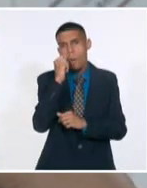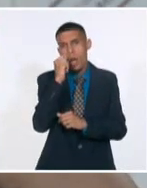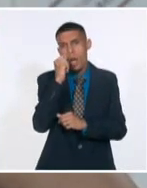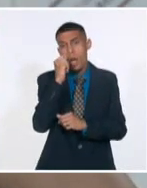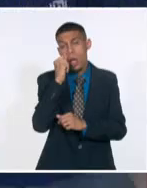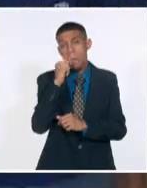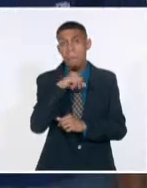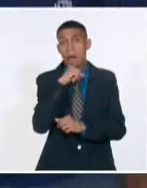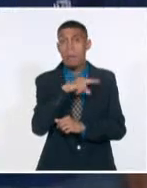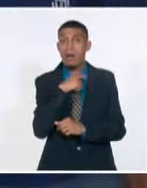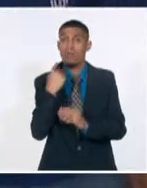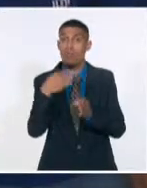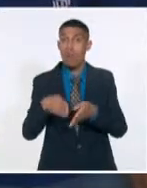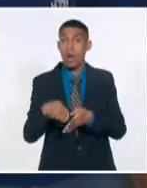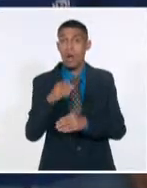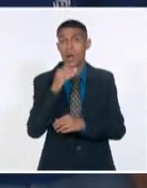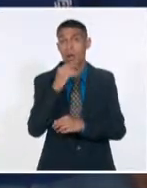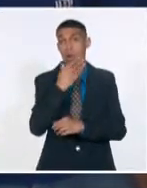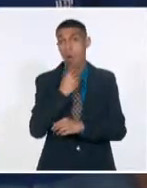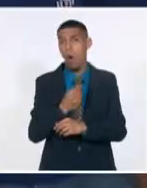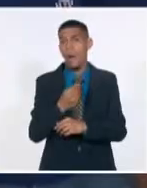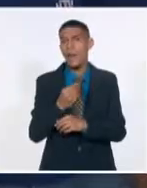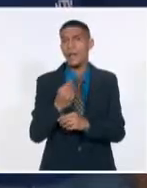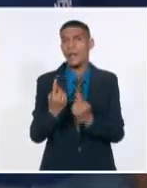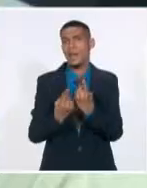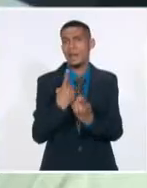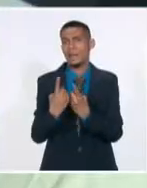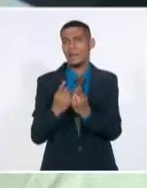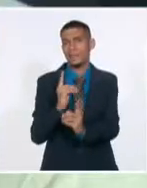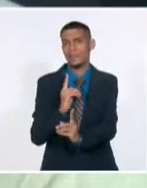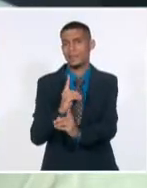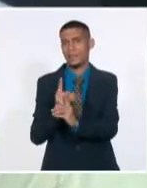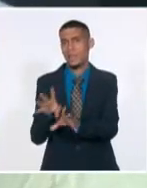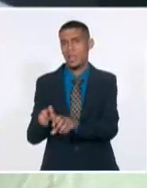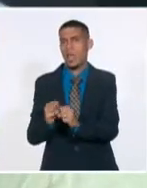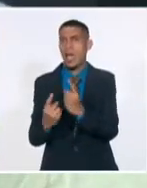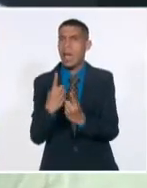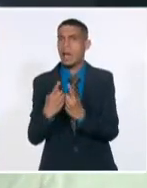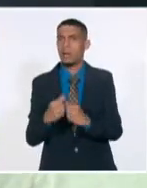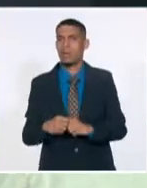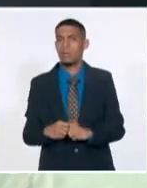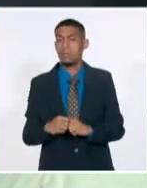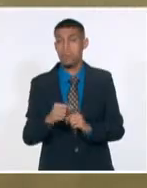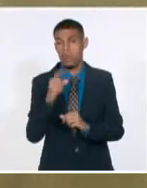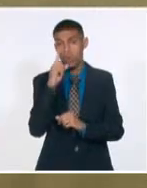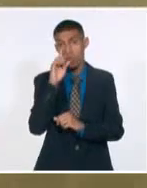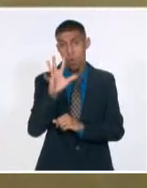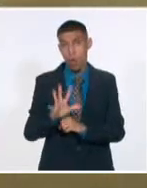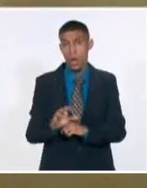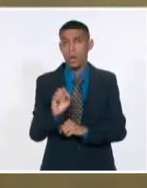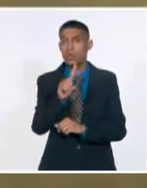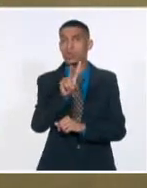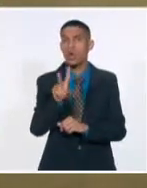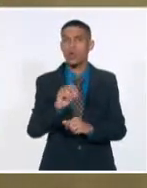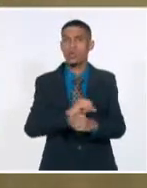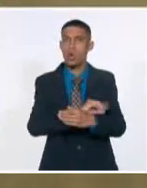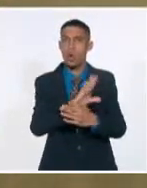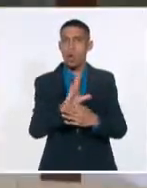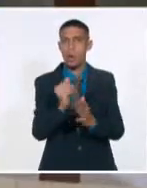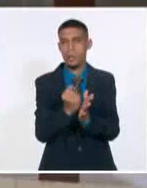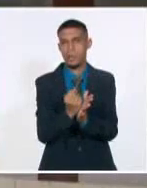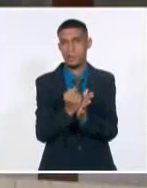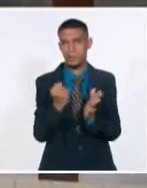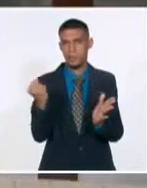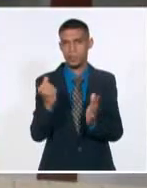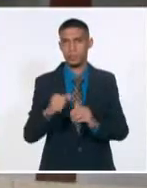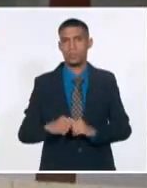algo al que aferrarse. Este año el concurso se convocó en el género de novela y 12 obras optaron por el reconocimiento.